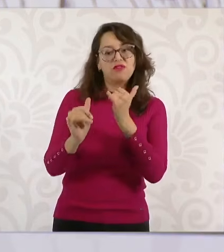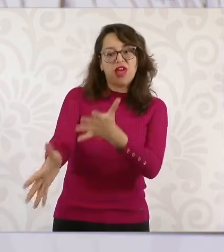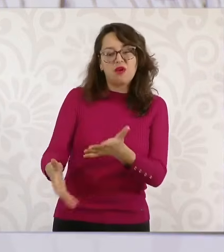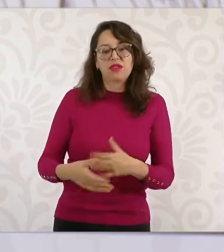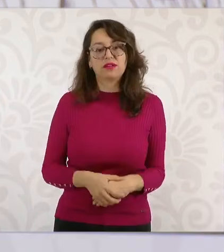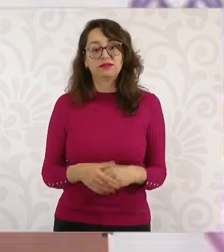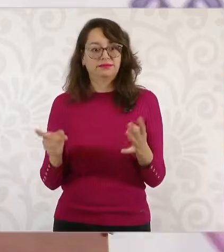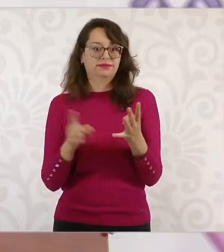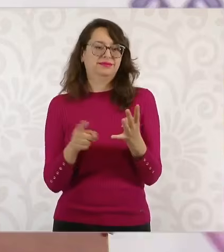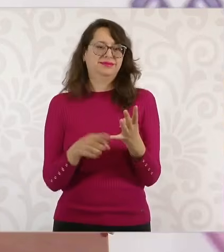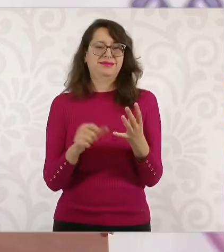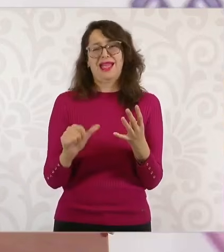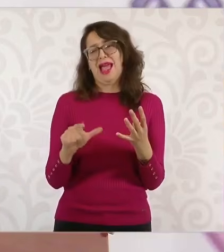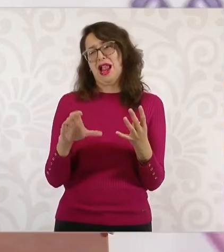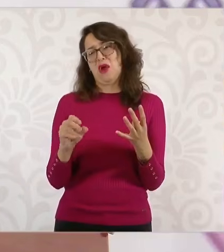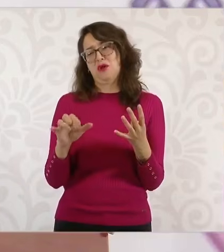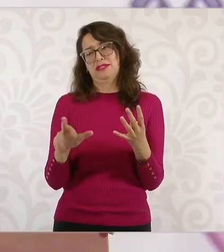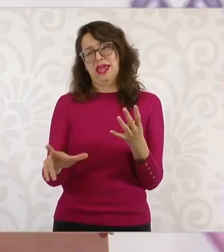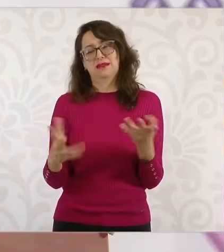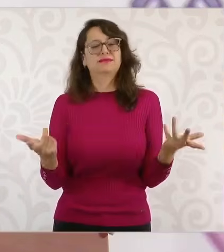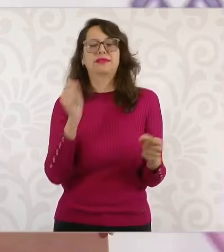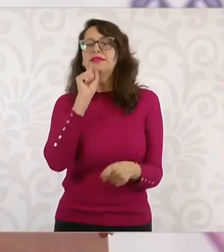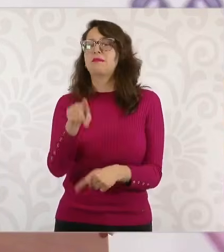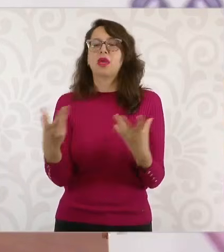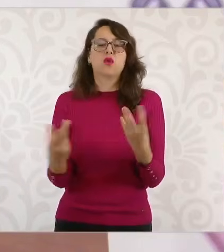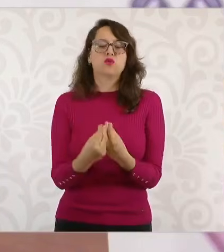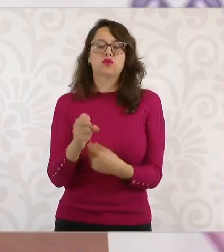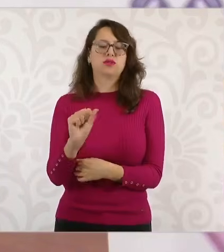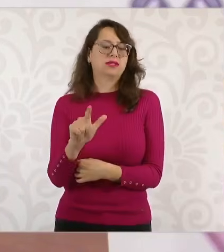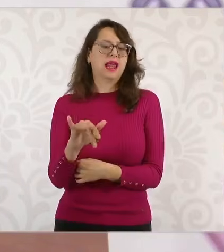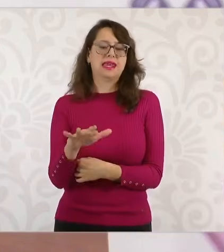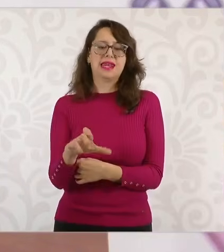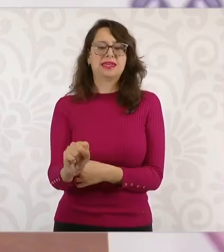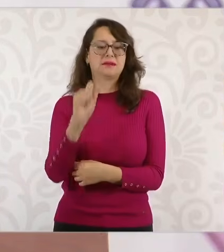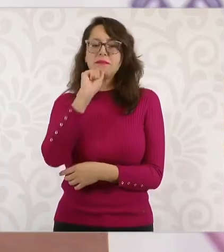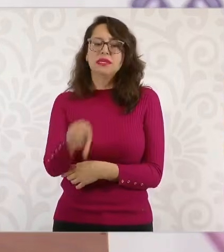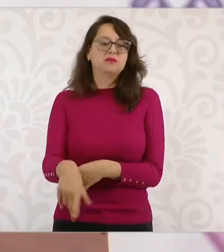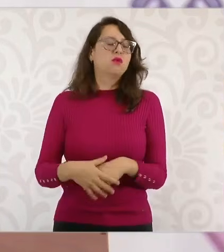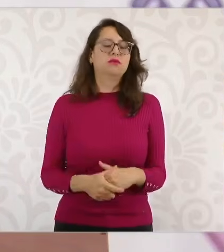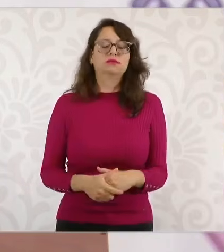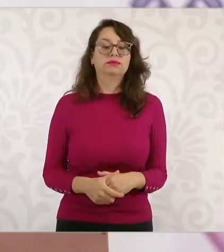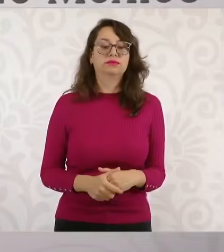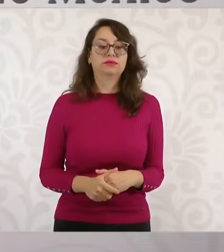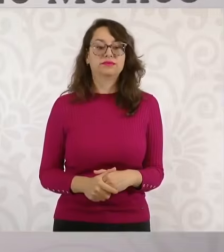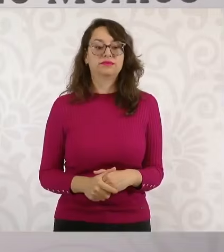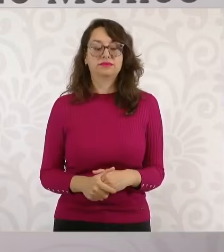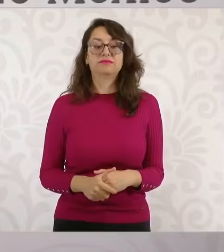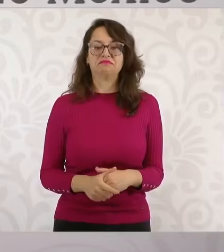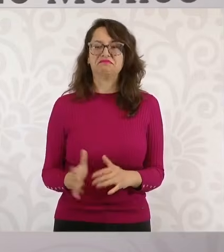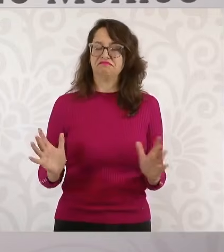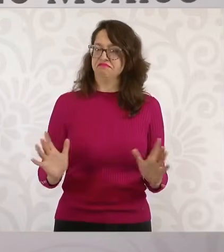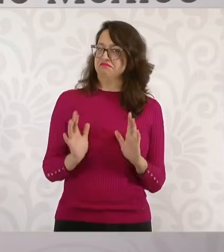Y Alcocer, que también es una fabricación de Salinas de Gortari. Entonces llama